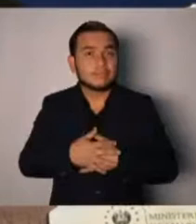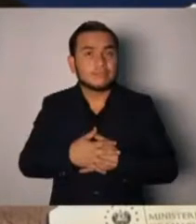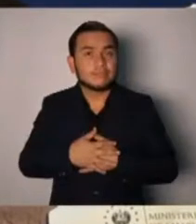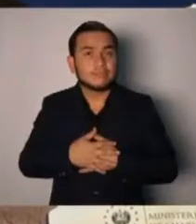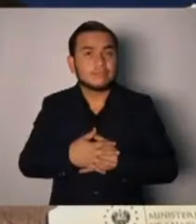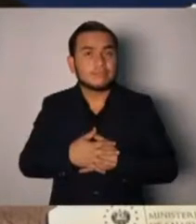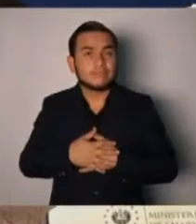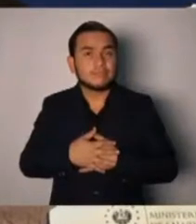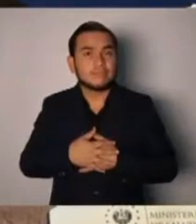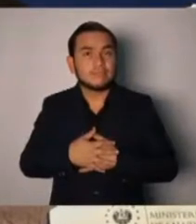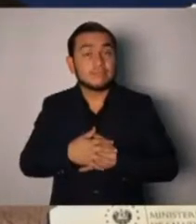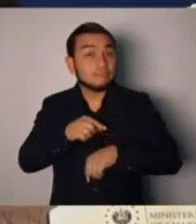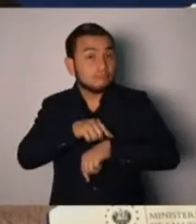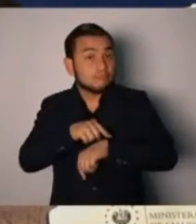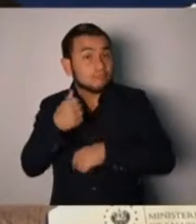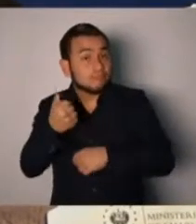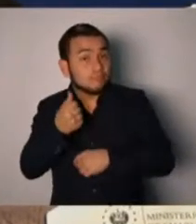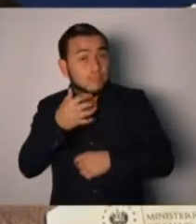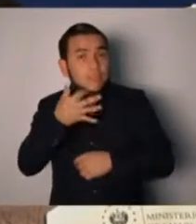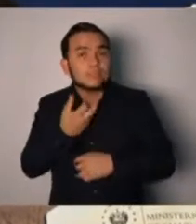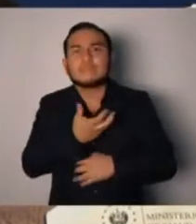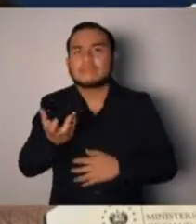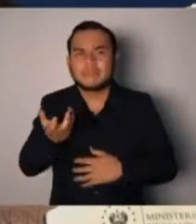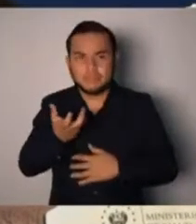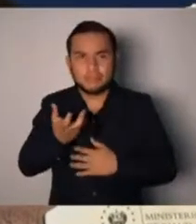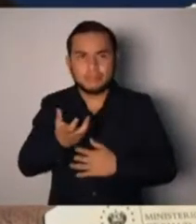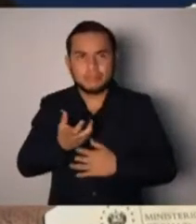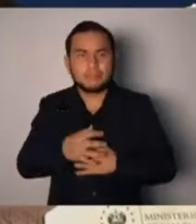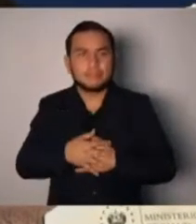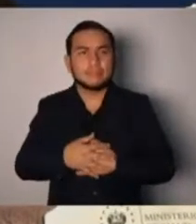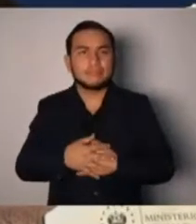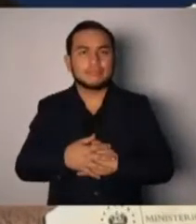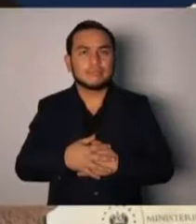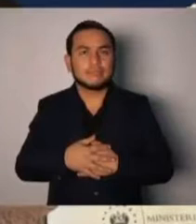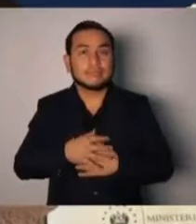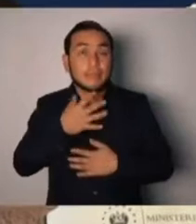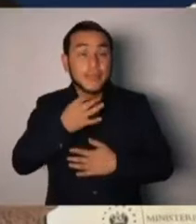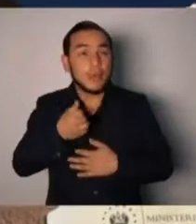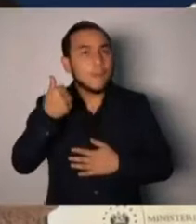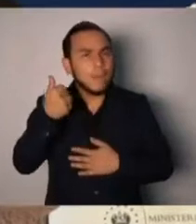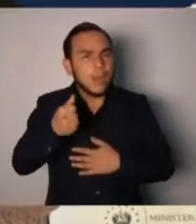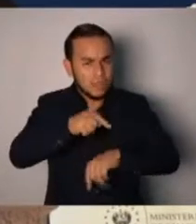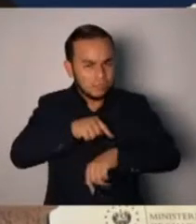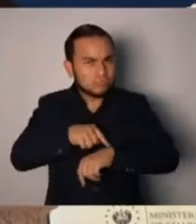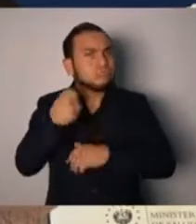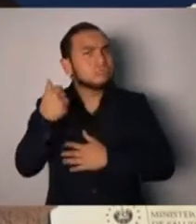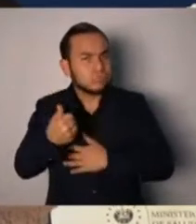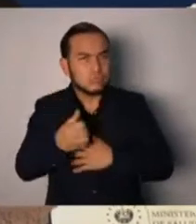si con un ancho de banda de acero cosa que bajando no bueno rápido